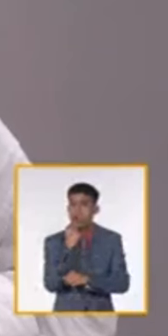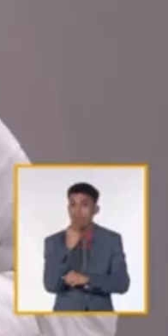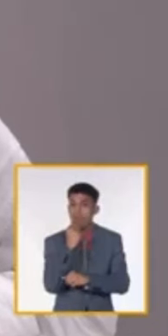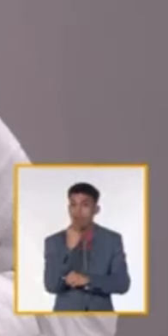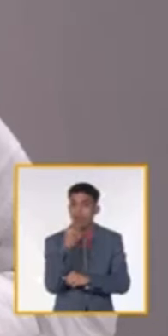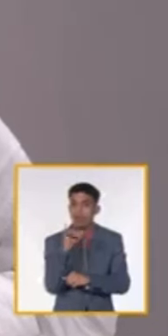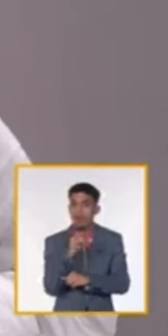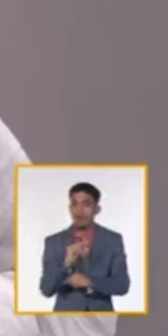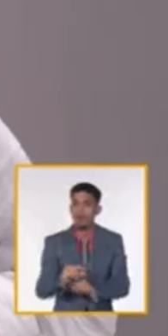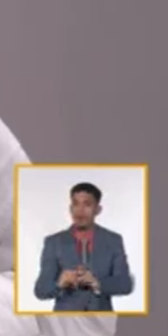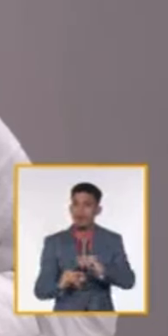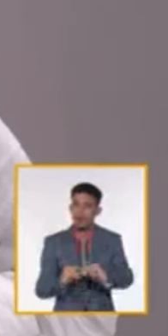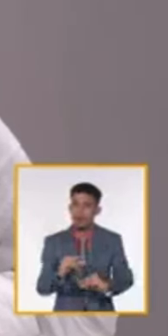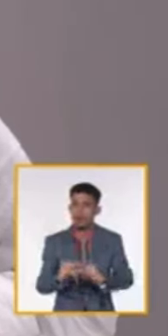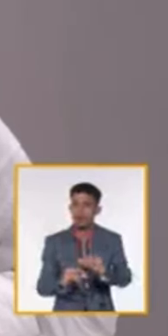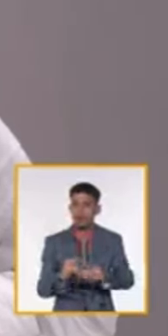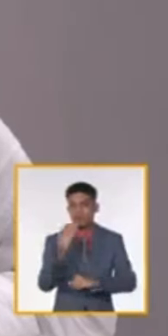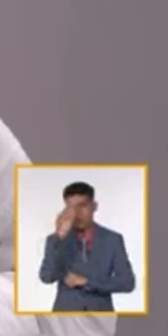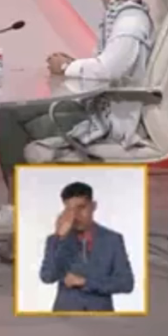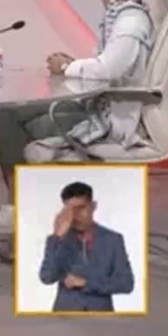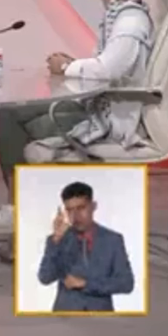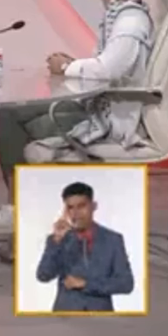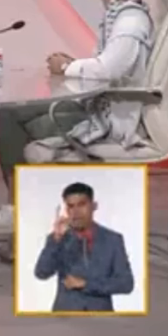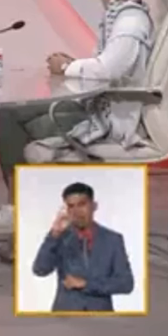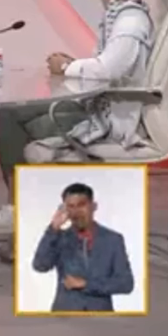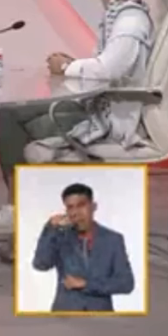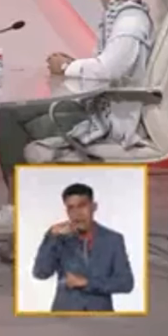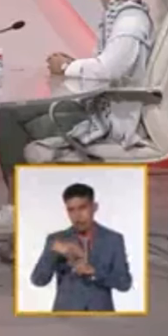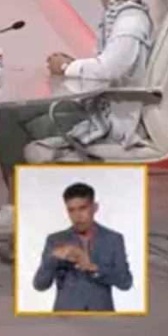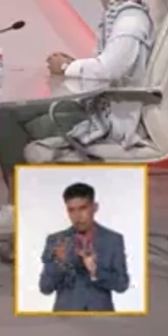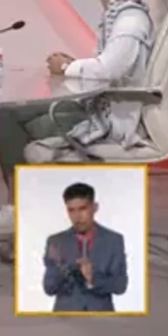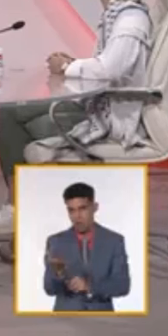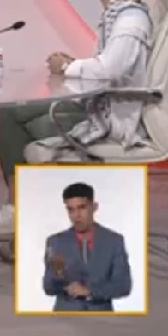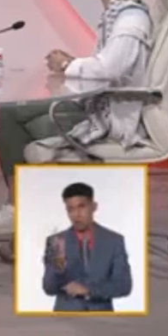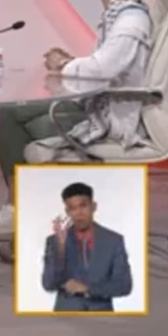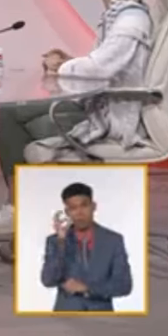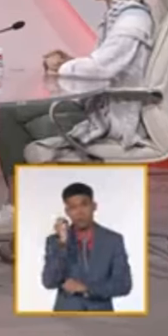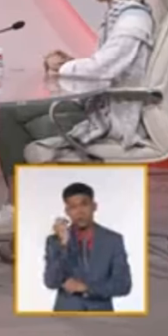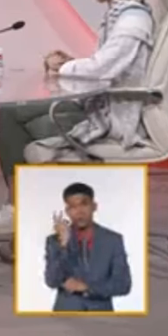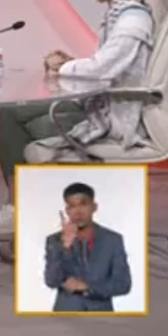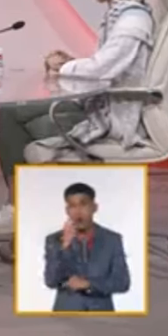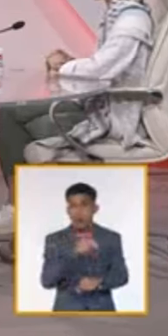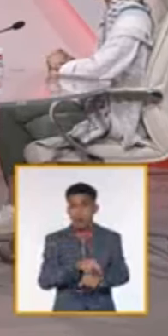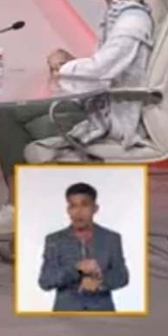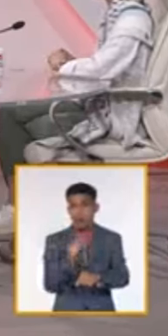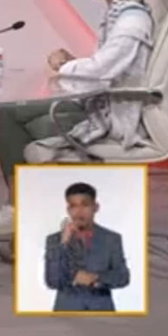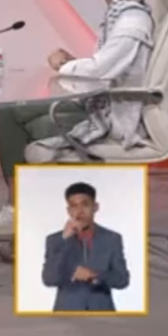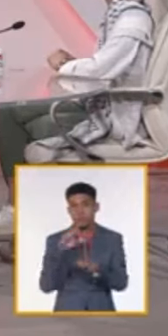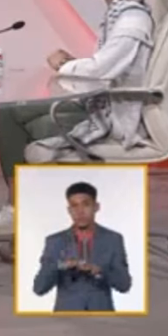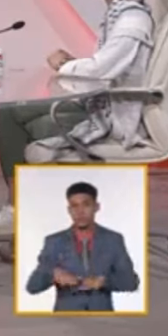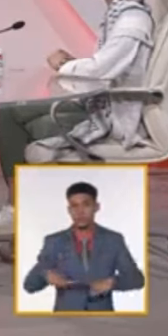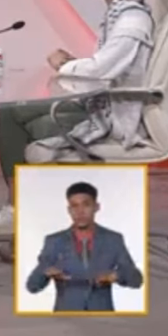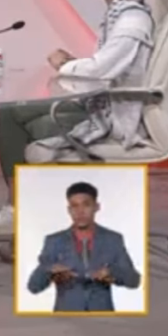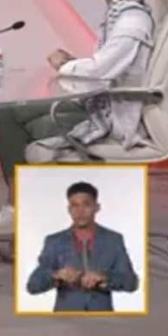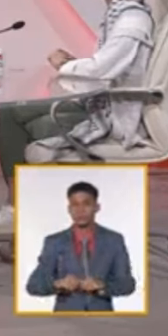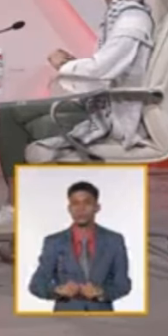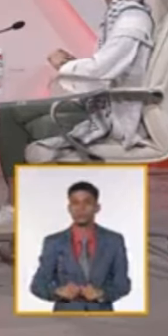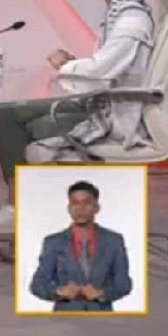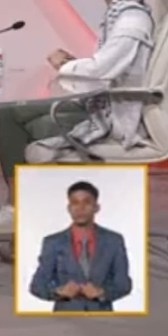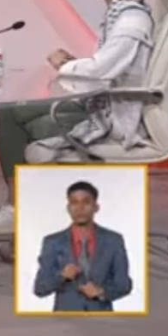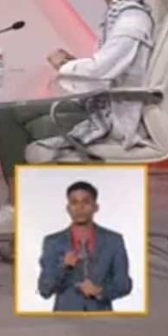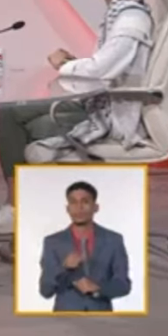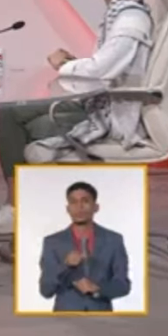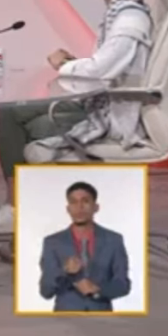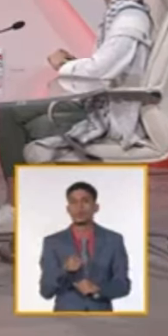camino. Gracias, Lía. Thank you, Lía. Los últimos dos minutos que me quedan para Rúa, ¿qué lecciones